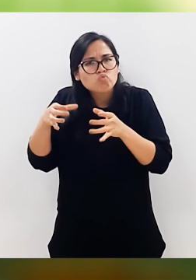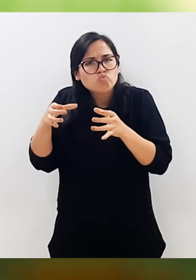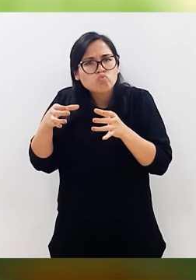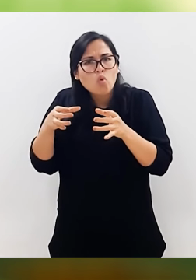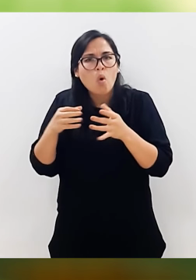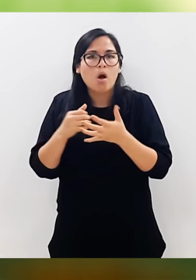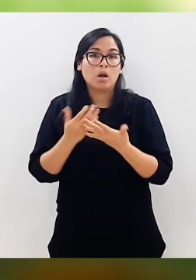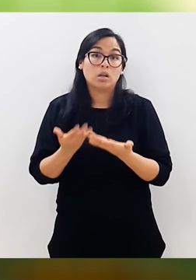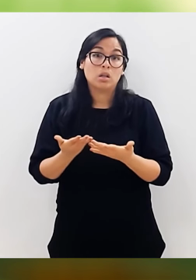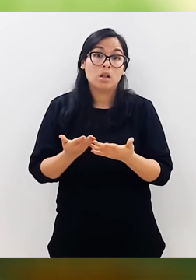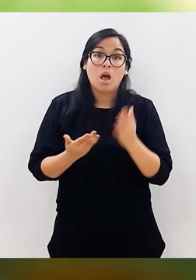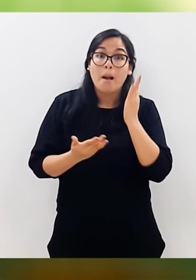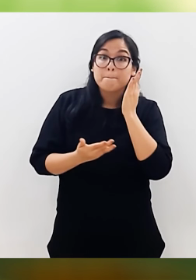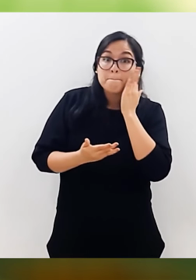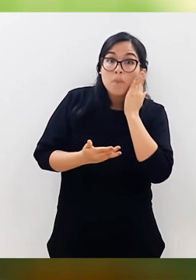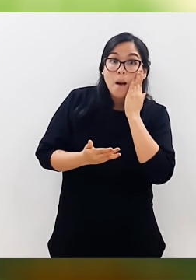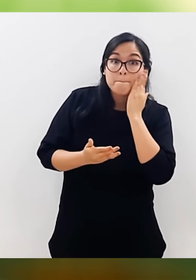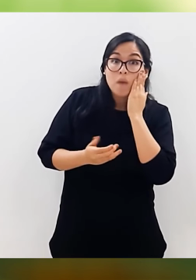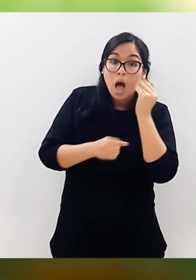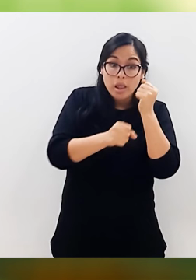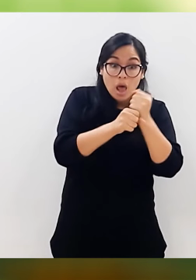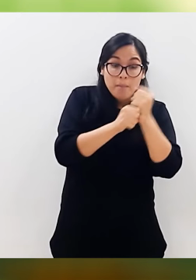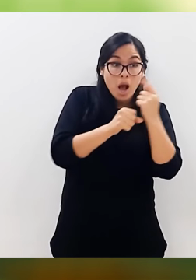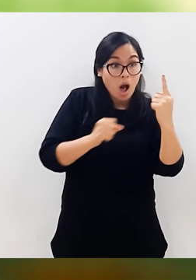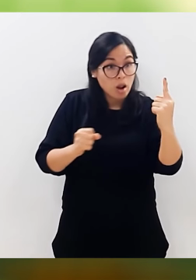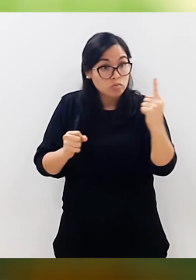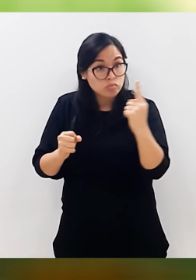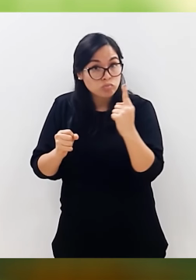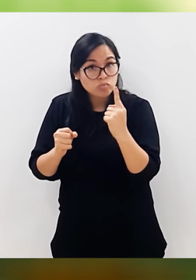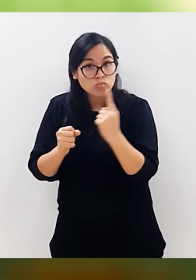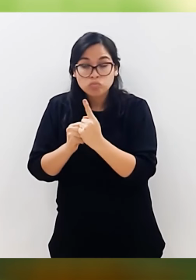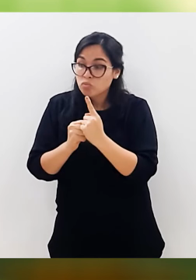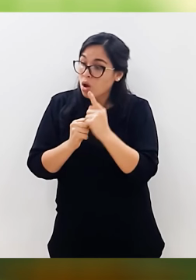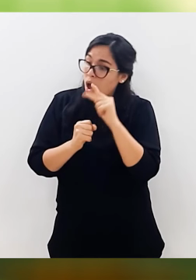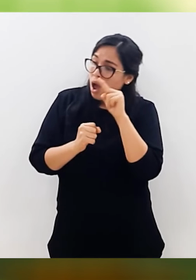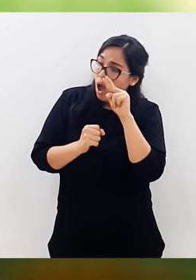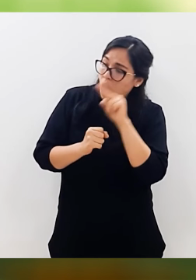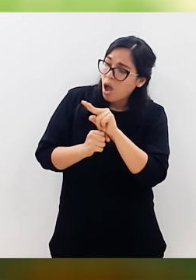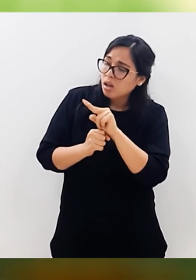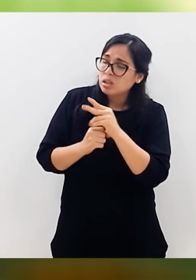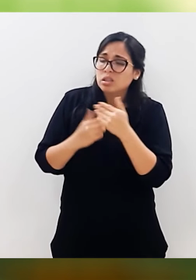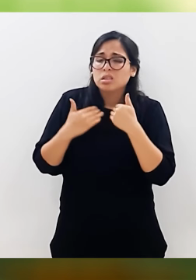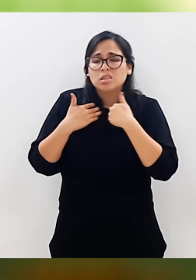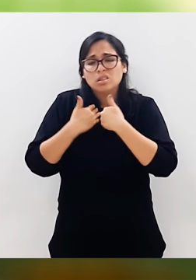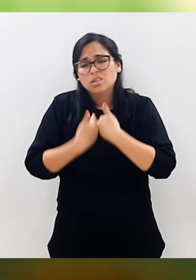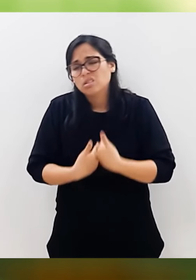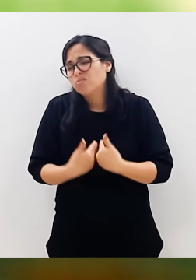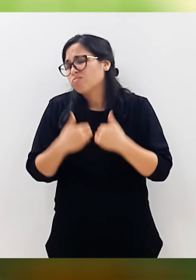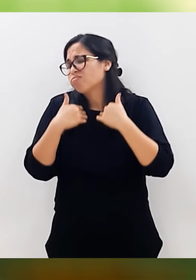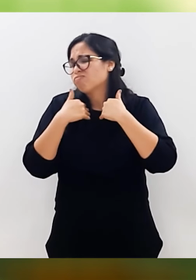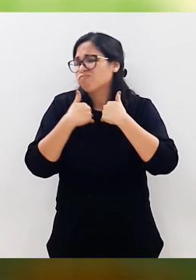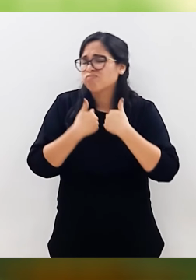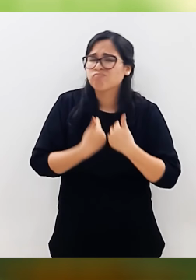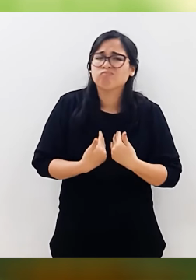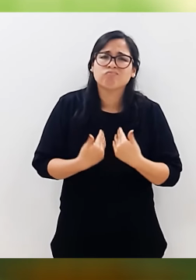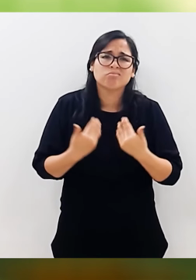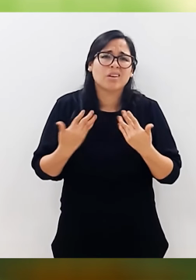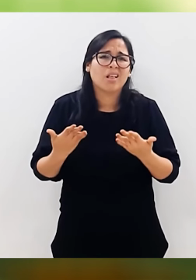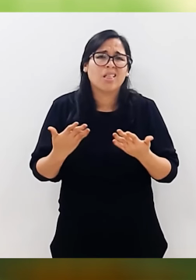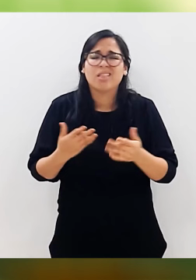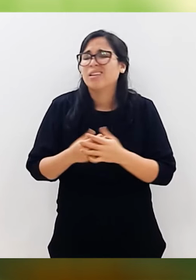colchón. Cuando la mamá llega de trabajar, está muy cansada,